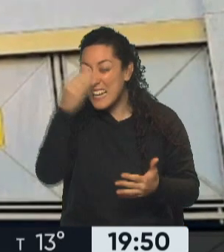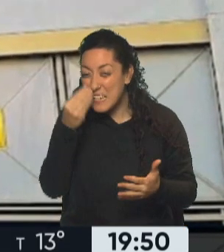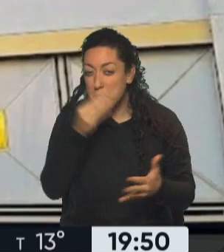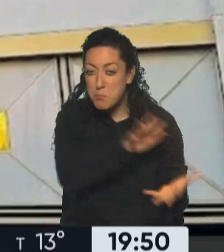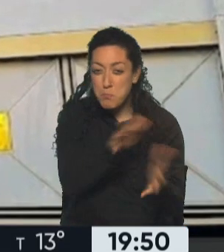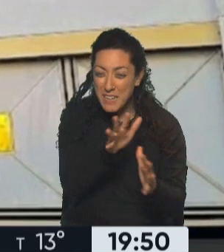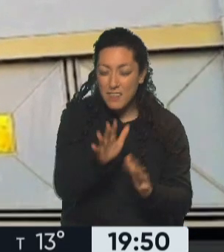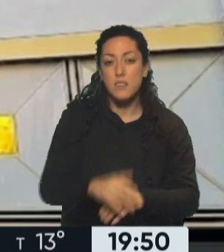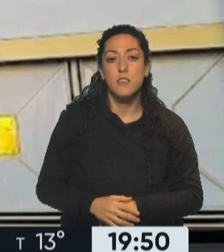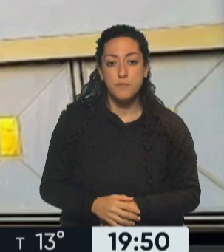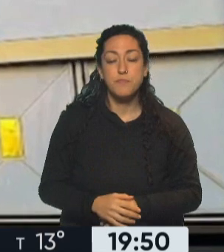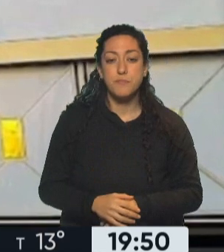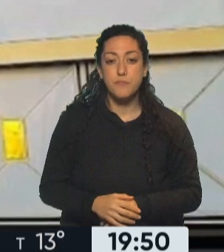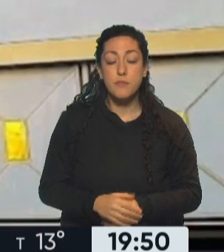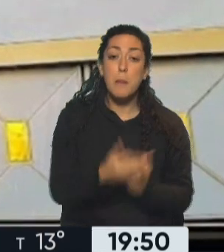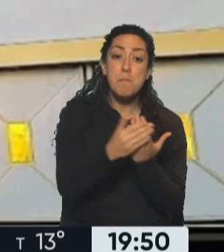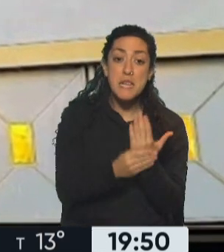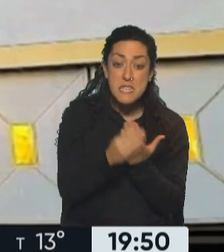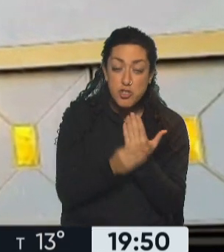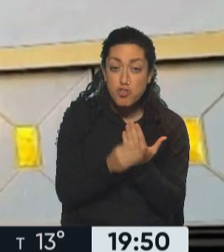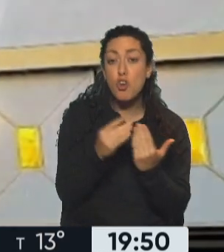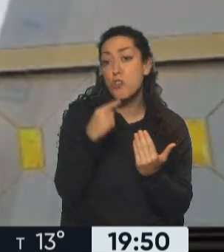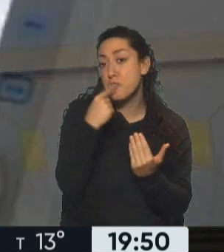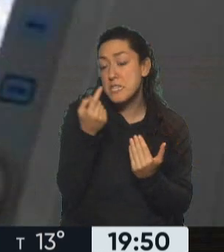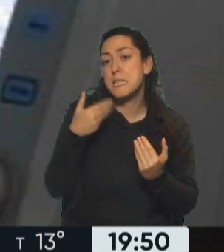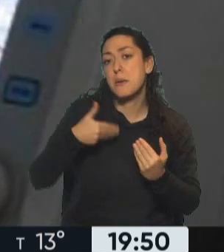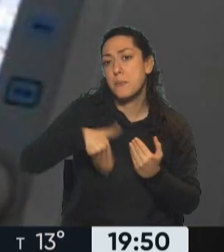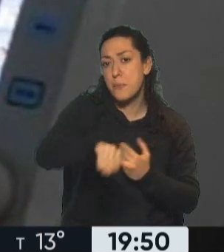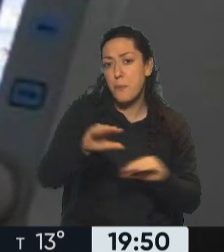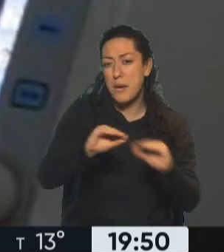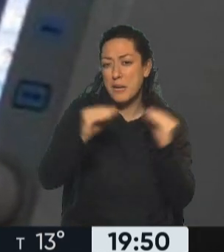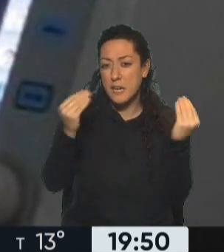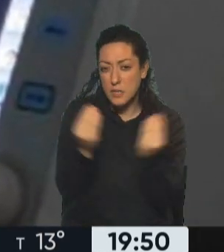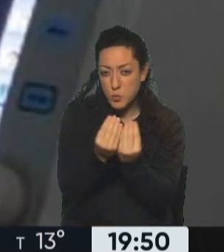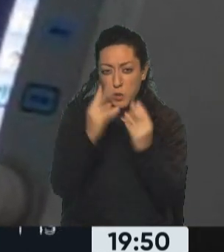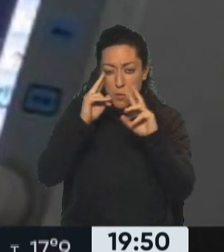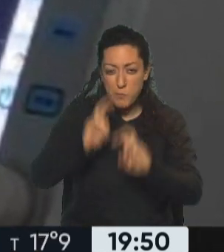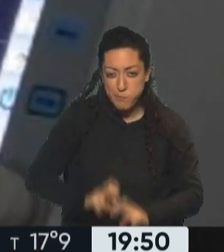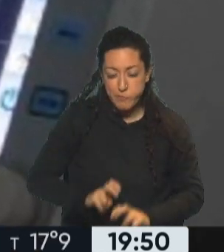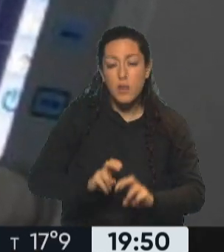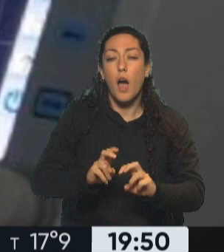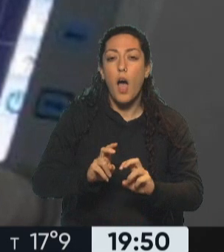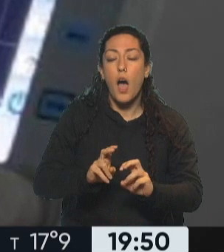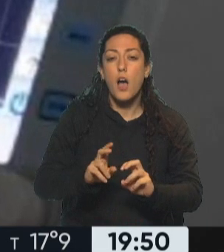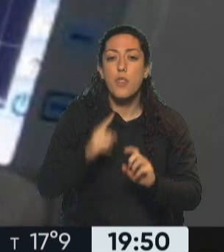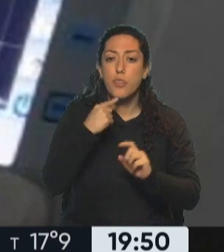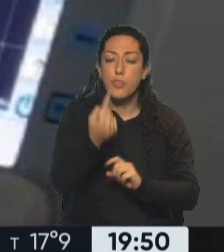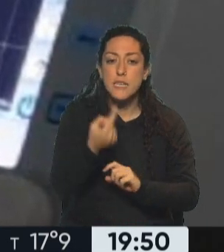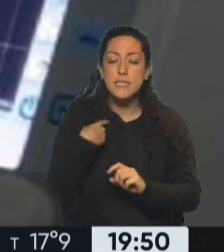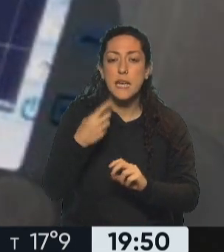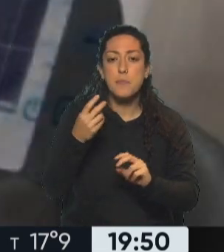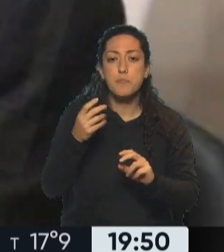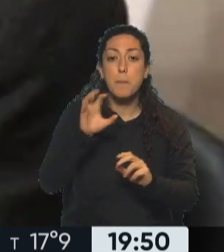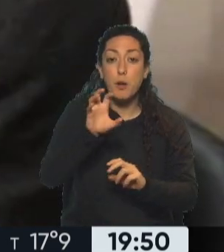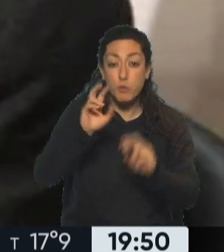afirmó. El ministro confió en que en pocos días se van a tener los resultados de la investigación y señaló que además de los estudios realizados en la